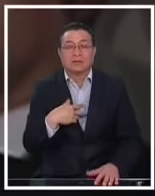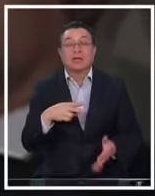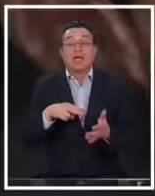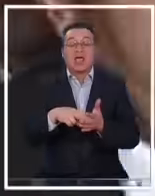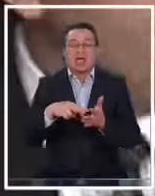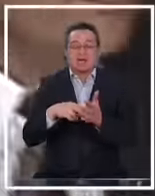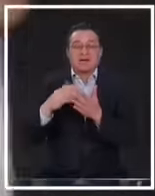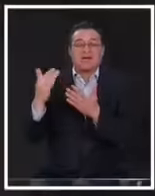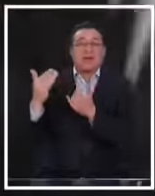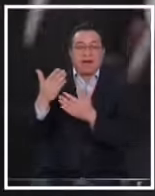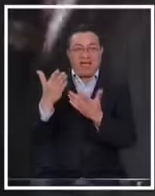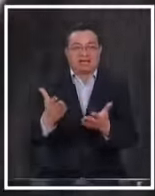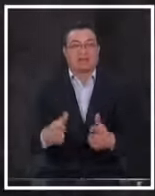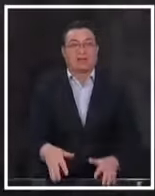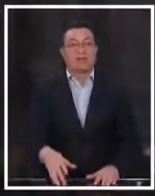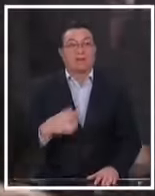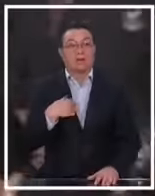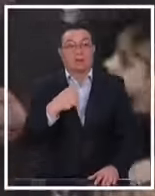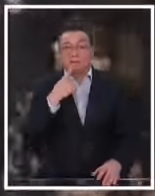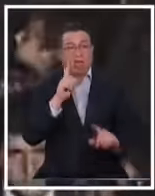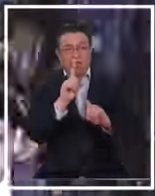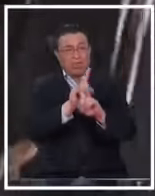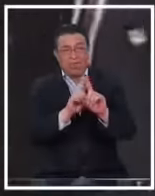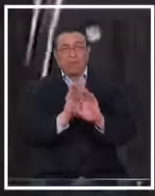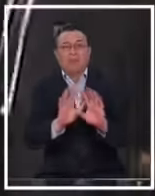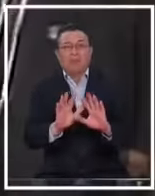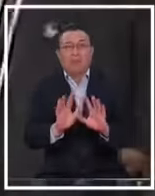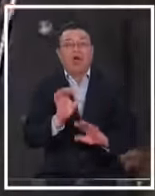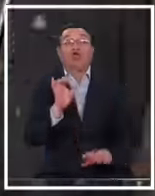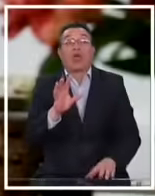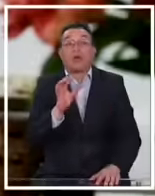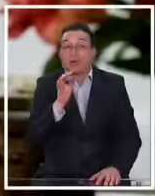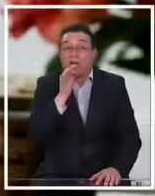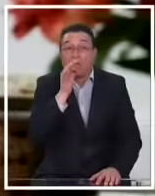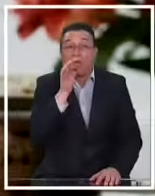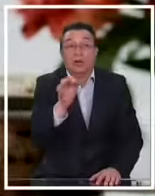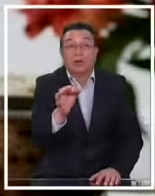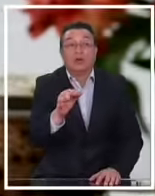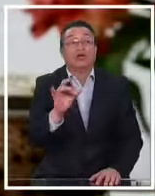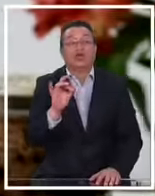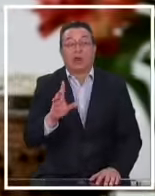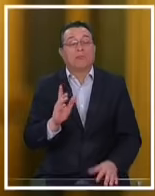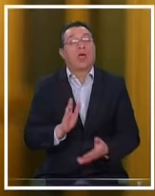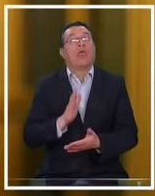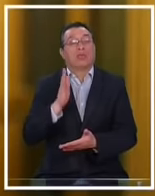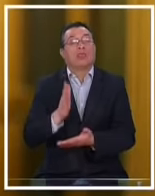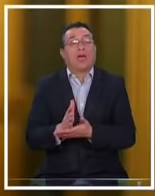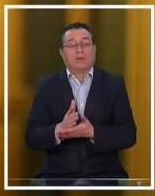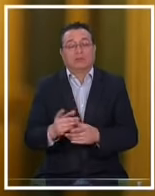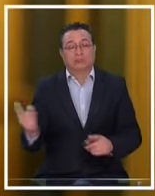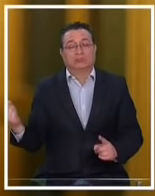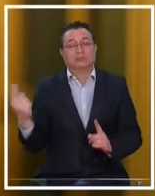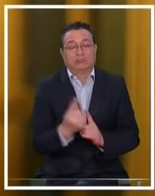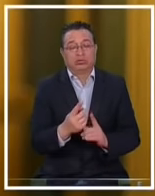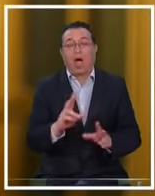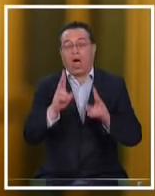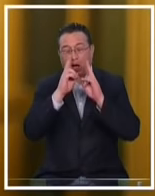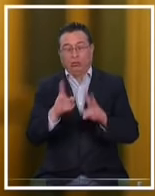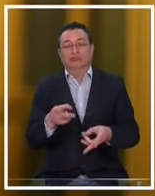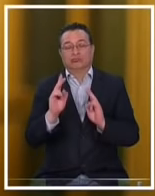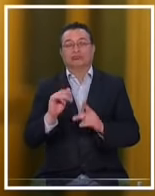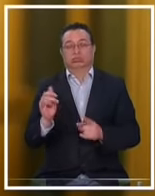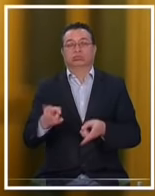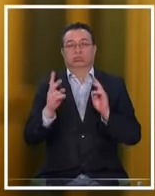esperanza. No era necesario convencerlo, le dijimos nomás que era pertinente y eso era un reconocimiento a lo